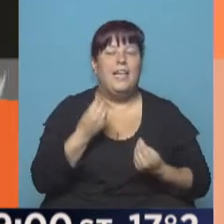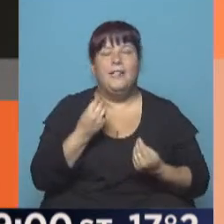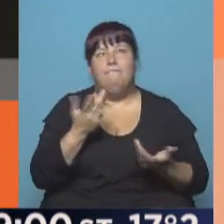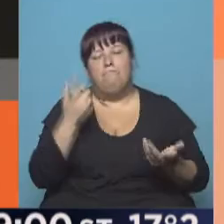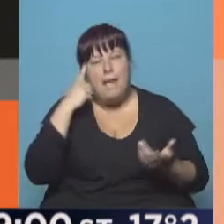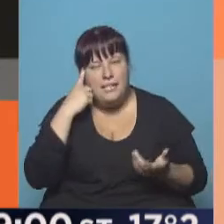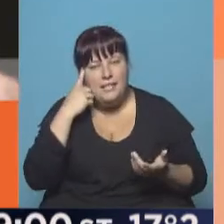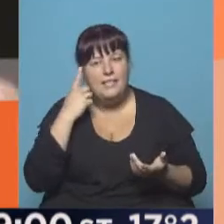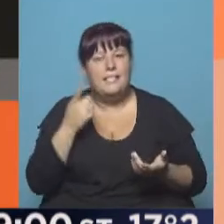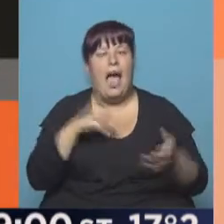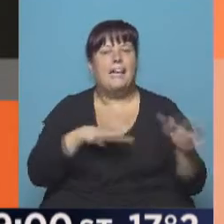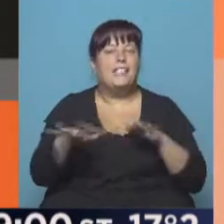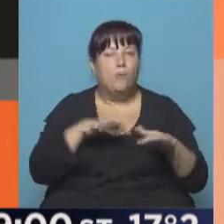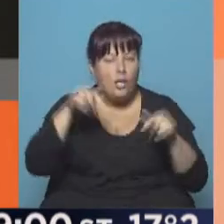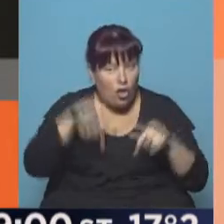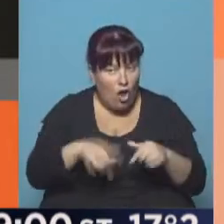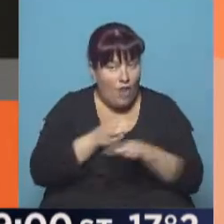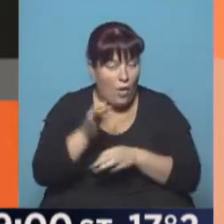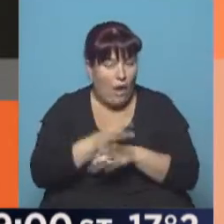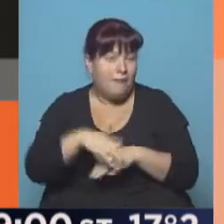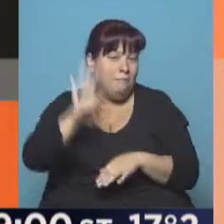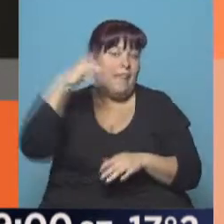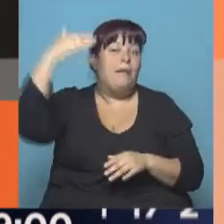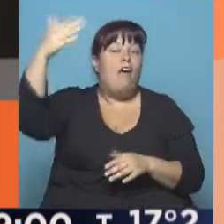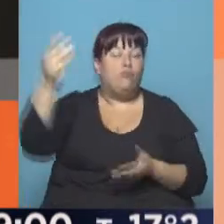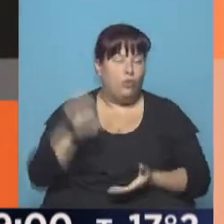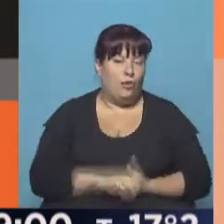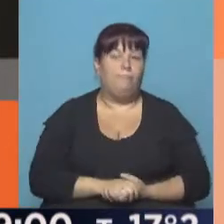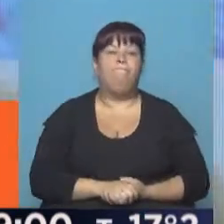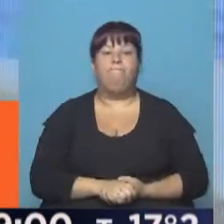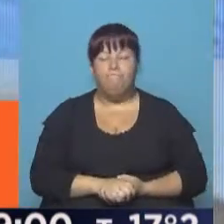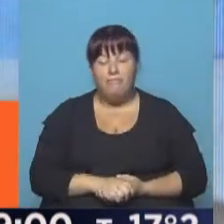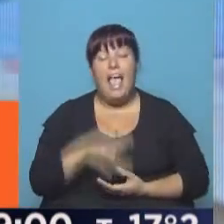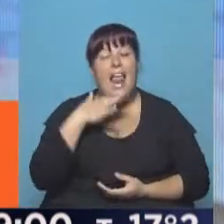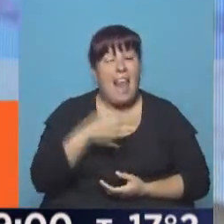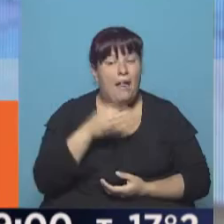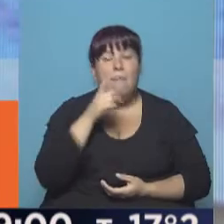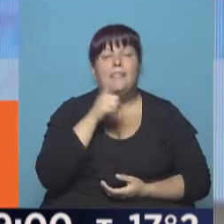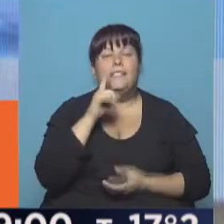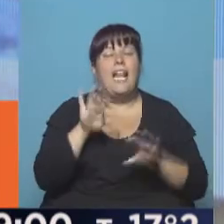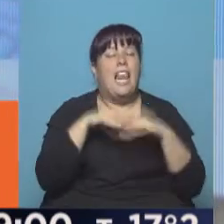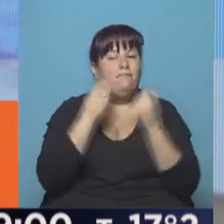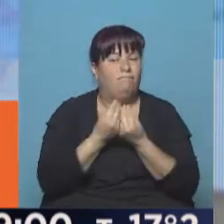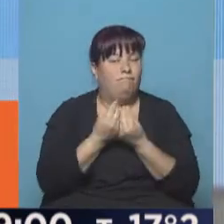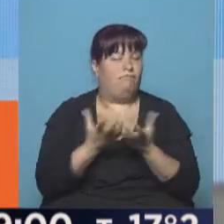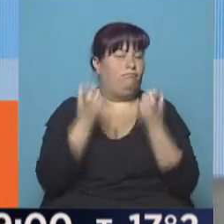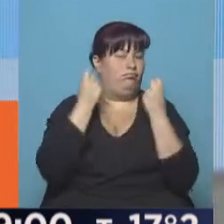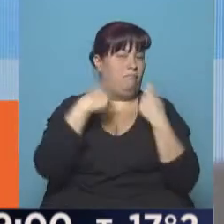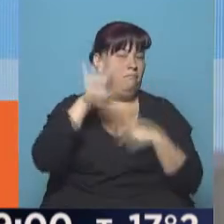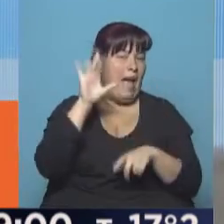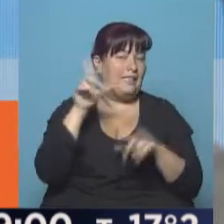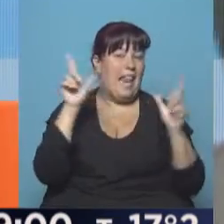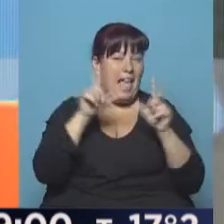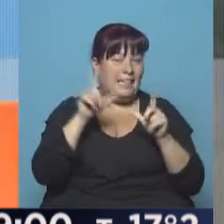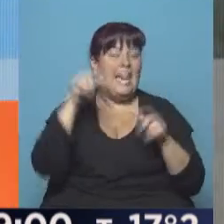ponerse a pensar la situación hoy de de educación y sobre todo a futuro y la verdad es que aparentemente los números la resistencia fue mayor en los